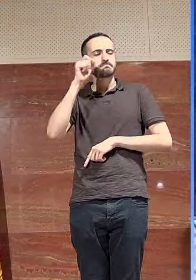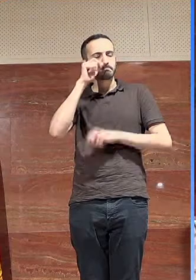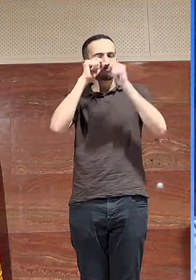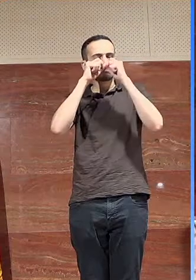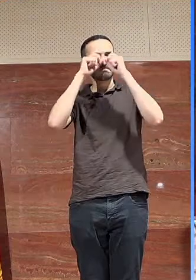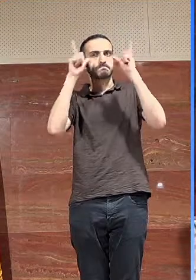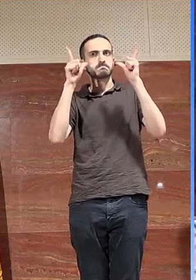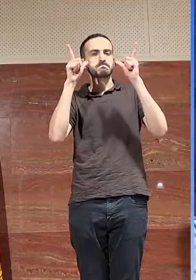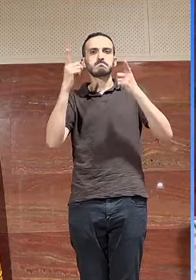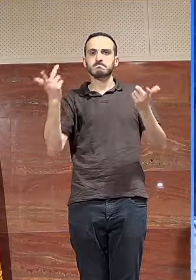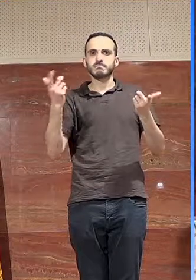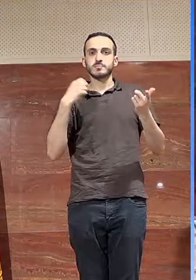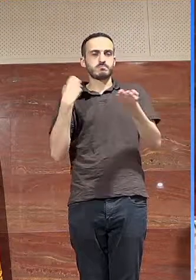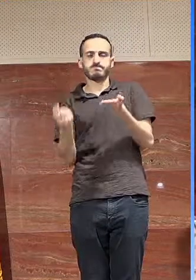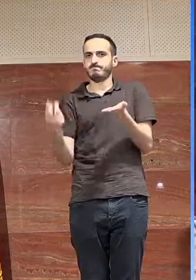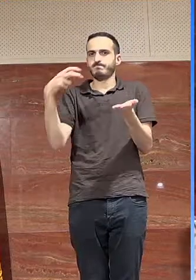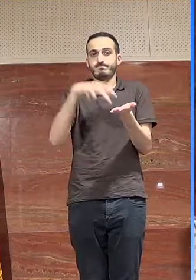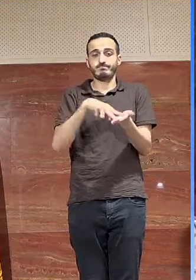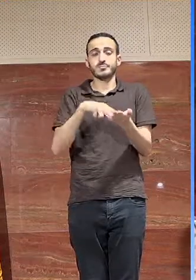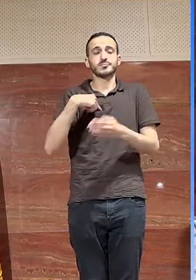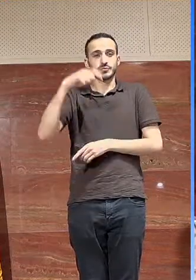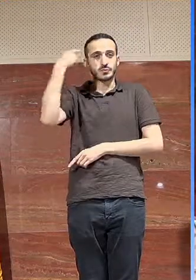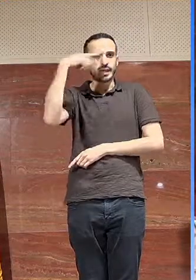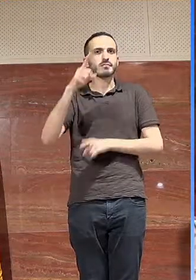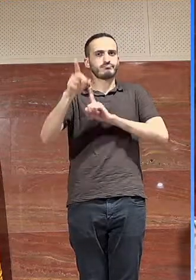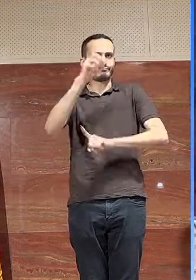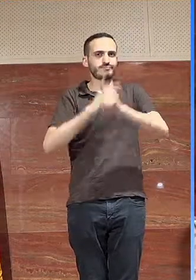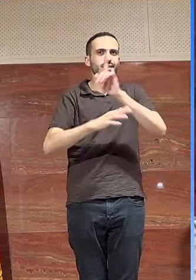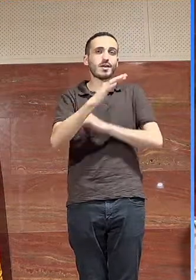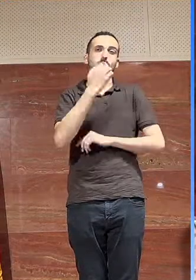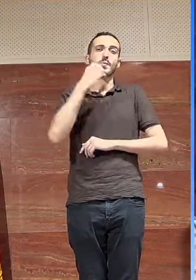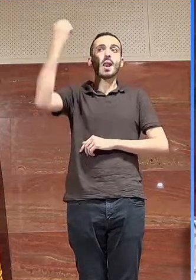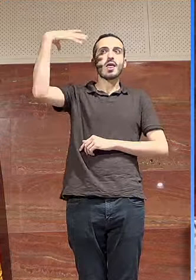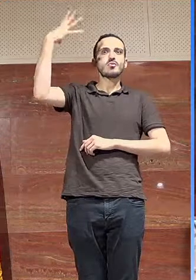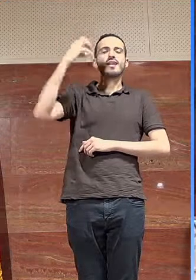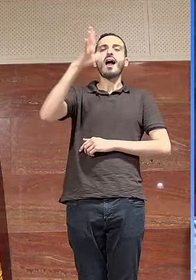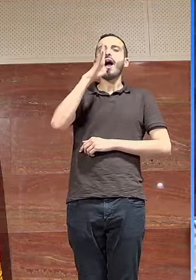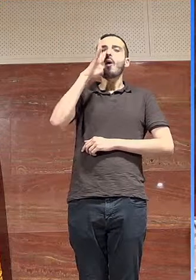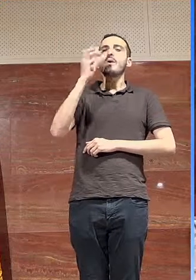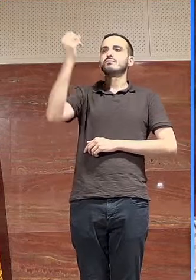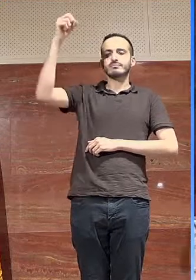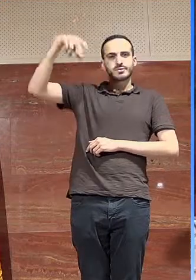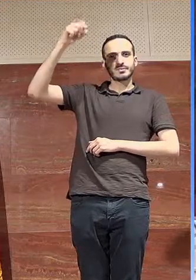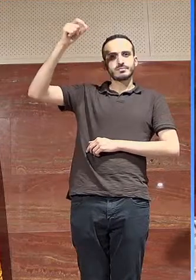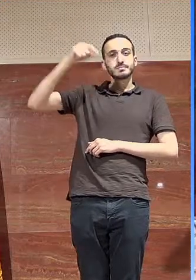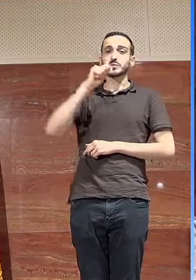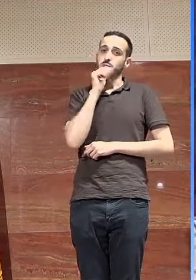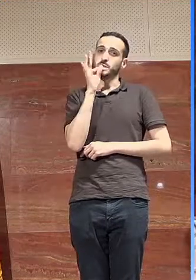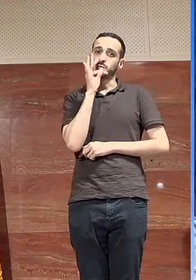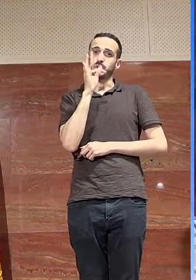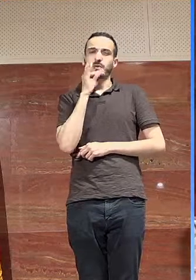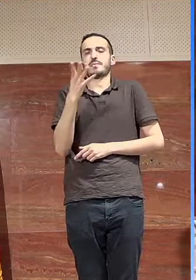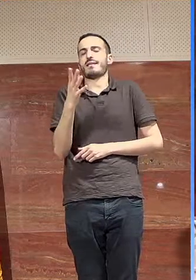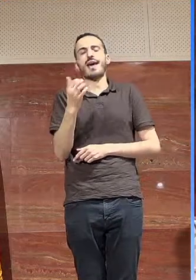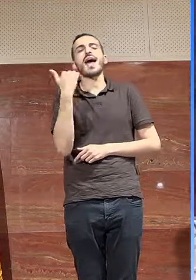martirio chino, ¿no? Y que inmediatamente te levantas y te das cuenta pues, que, por ejemplo, la ducha no estaba correctamente cerrada, ¿no? Bueno, eso puede ser una anécdota, pero, por ejemplo, pues,